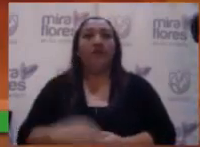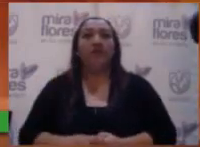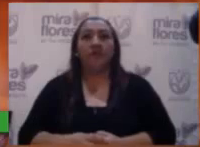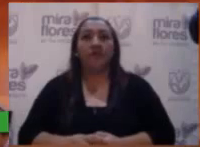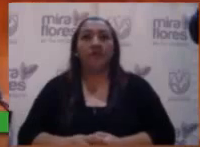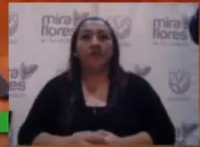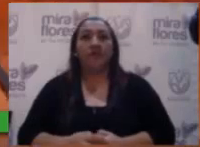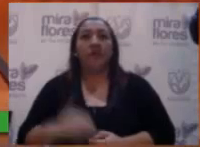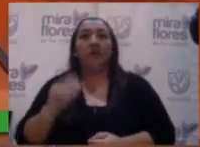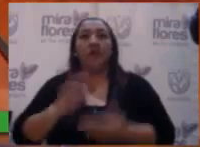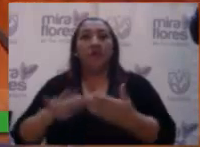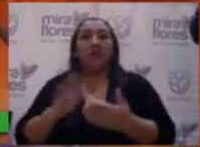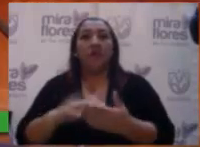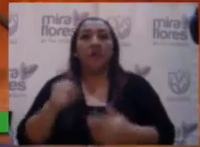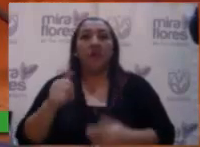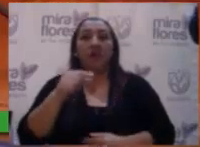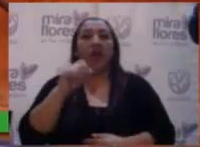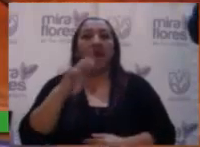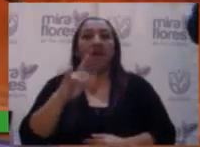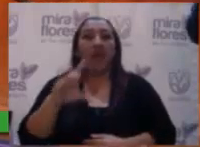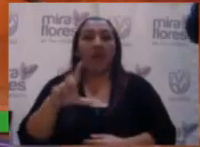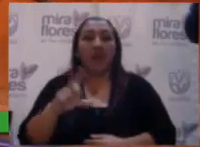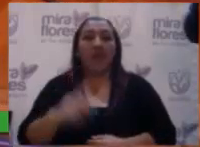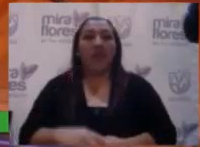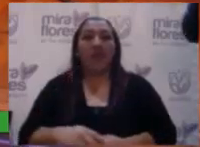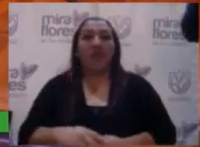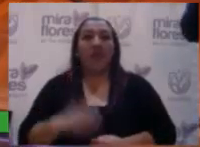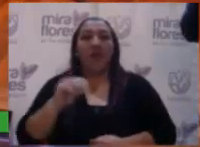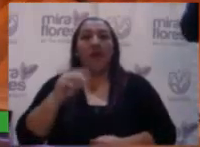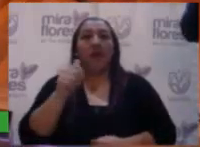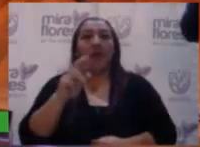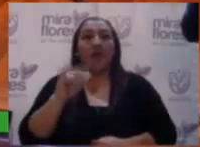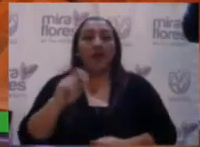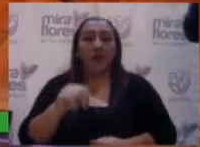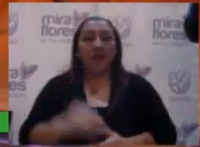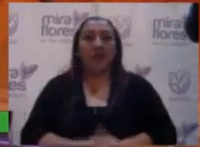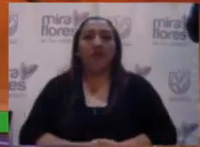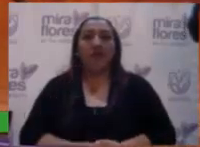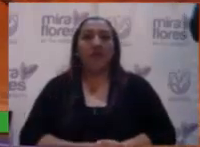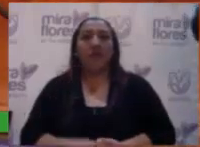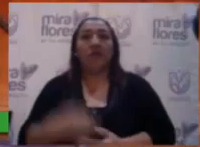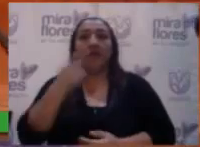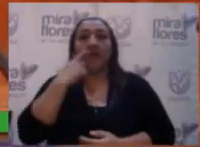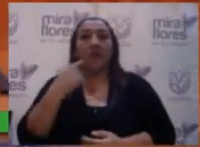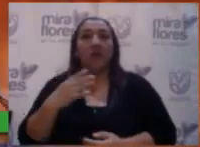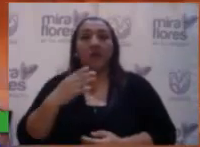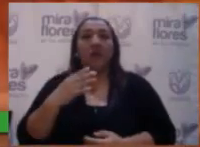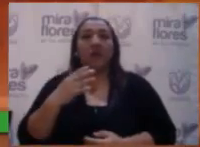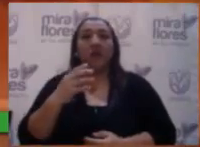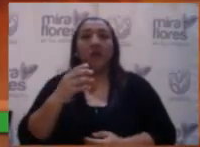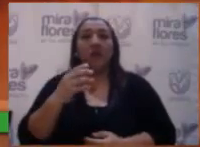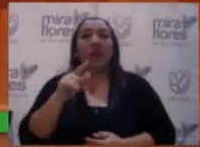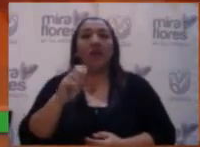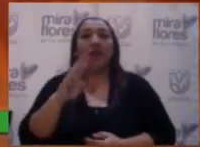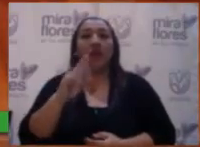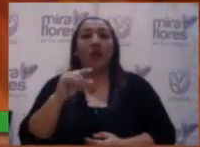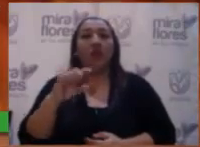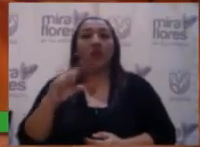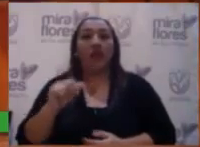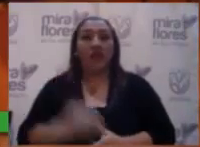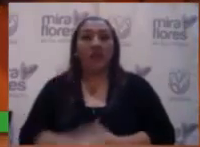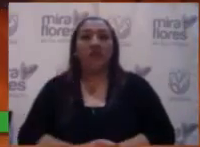de licencia señor Alfredo Oli Gabriel señor Martín Bustamante Castro Señor Jorge de Alberto González del